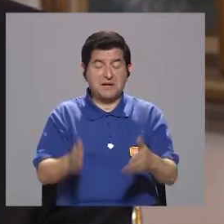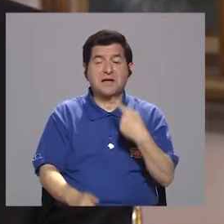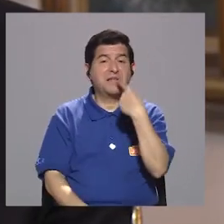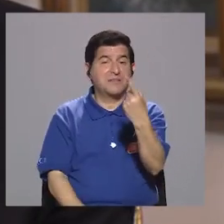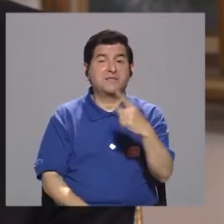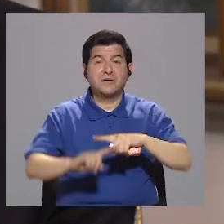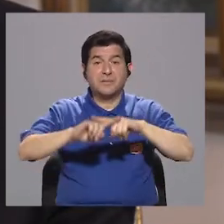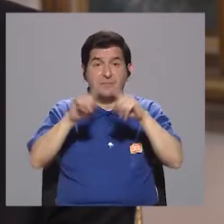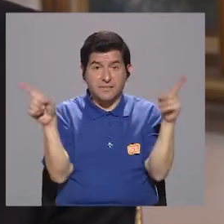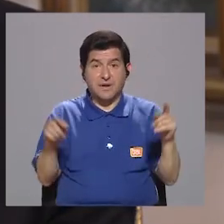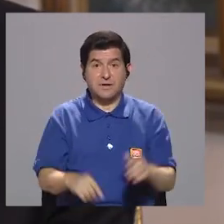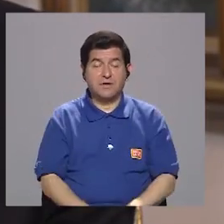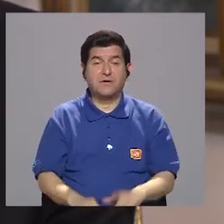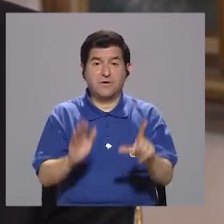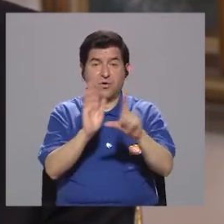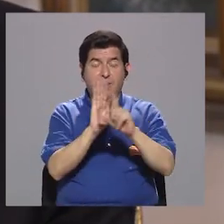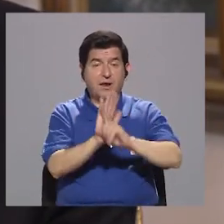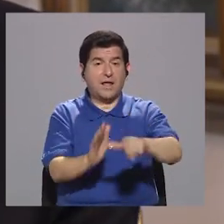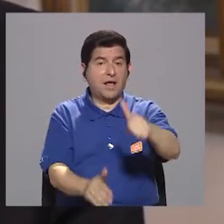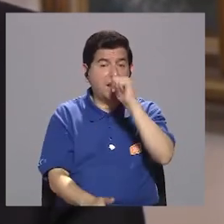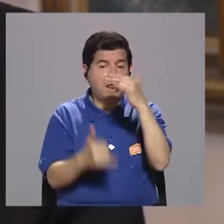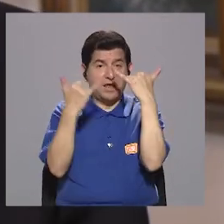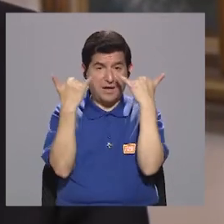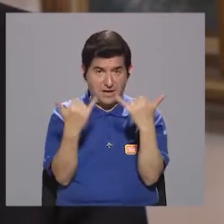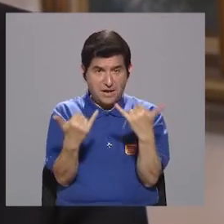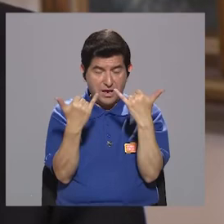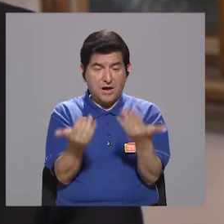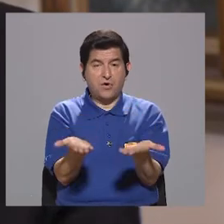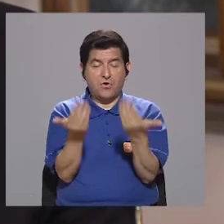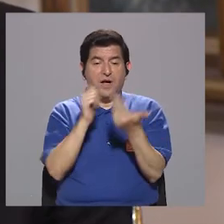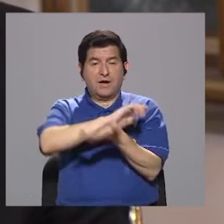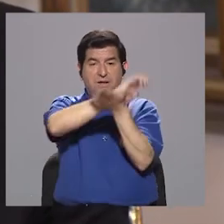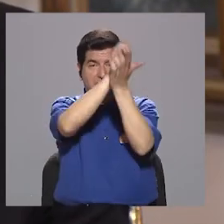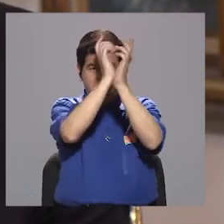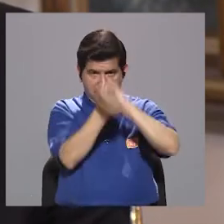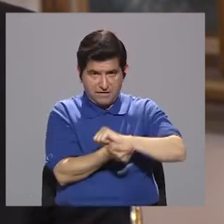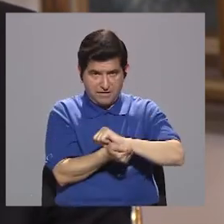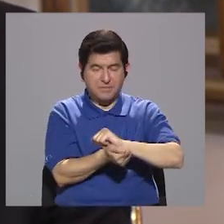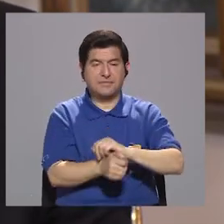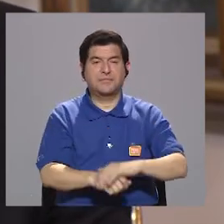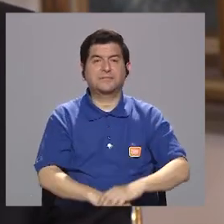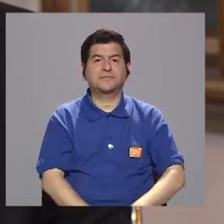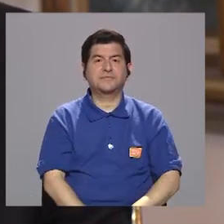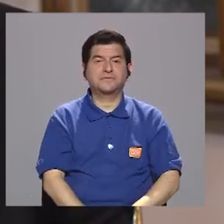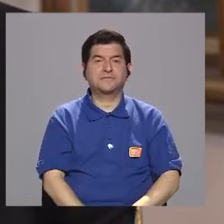pero la ley de aguas, que ahora querían reformarla